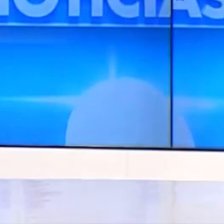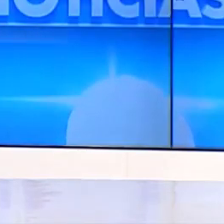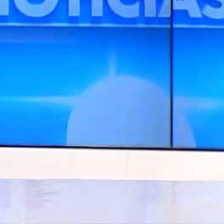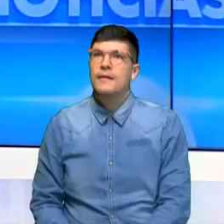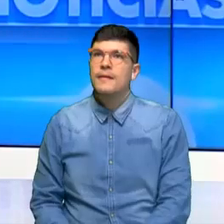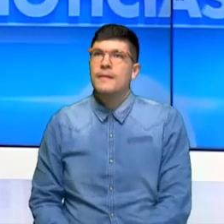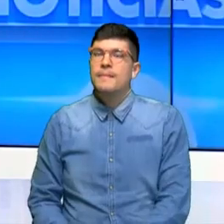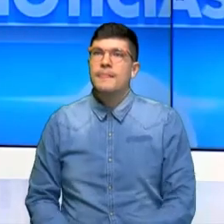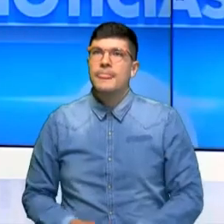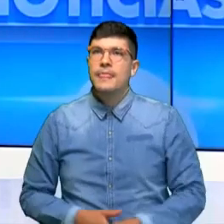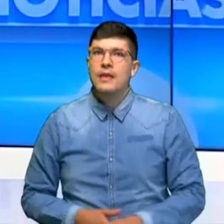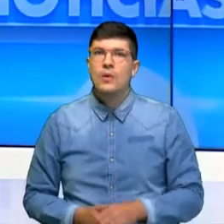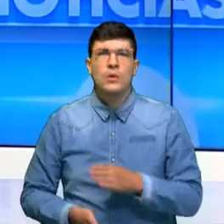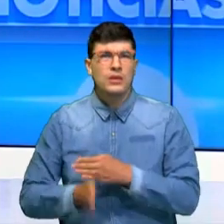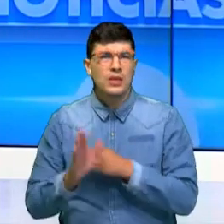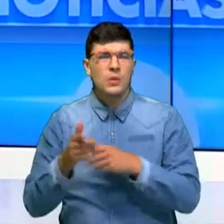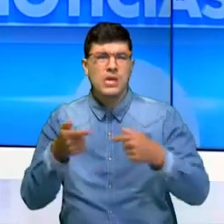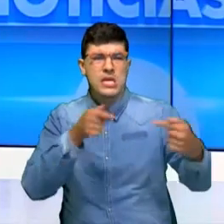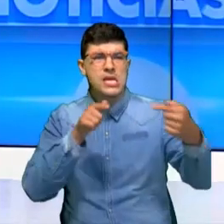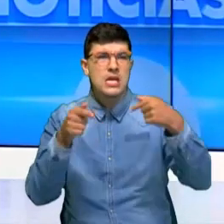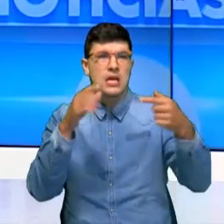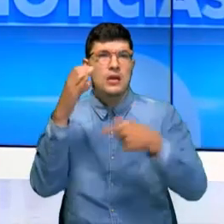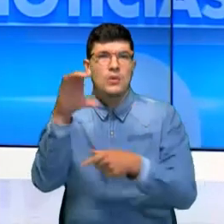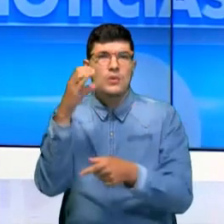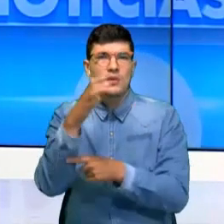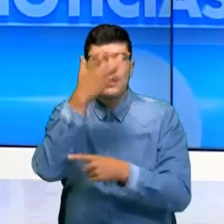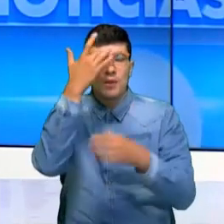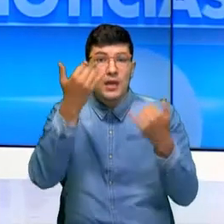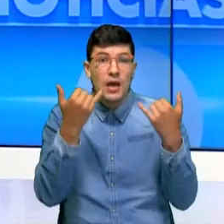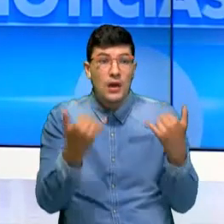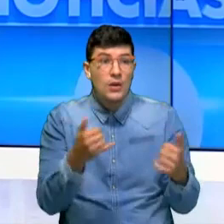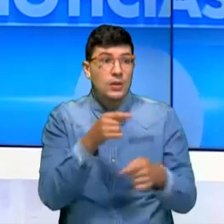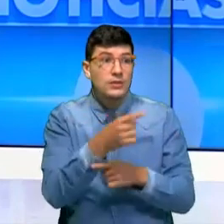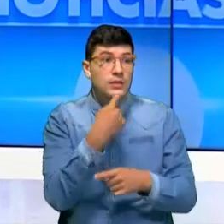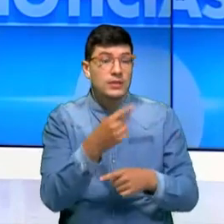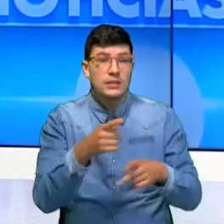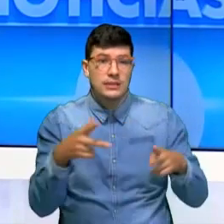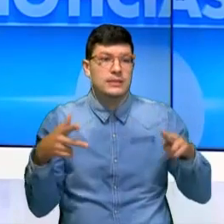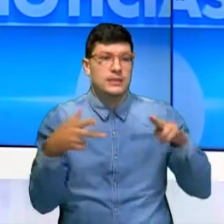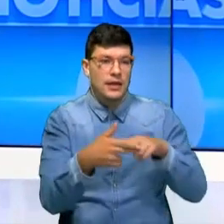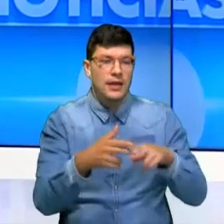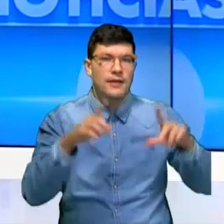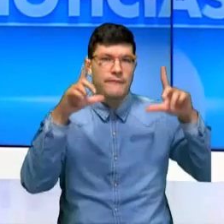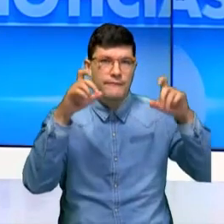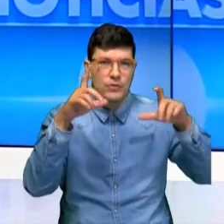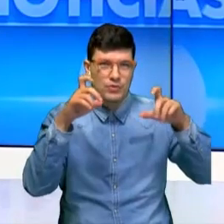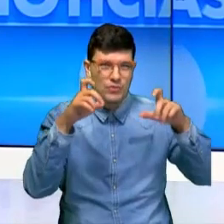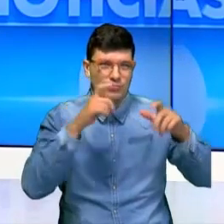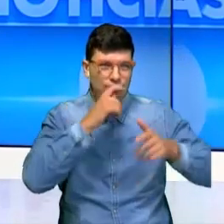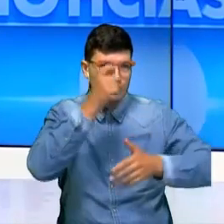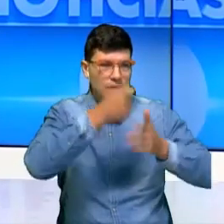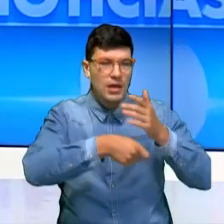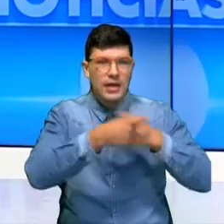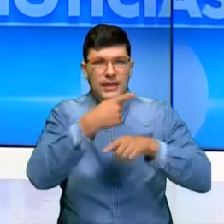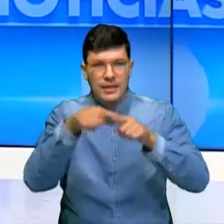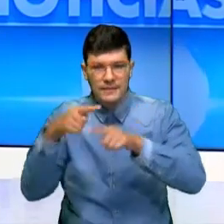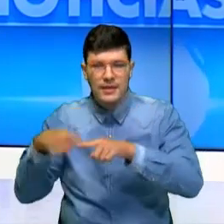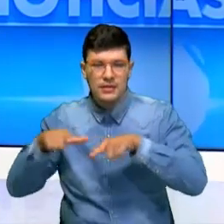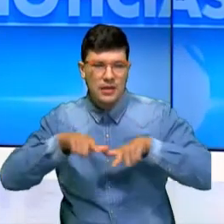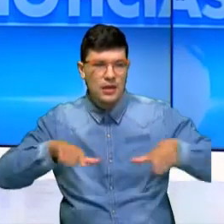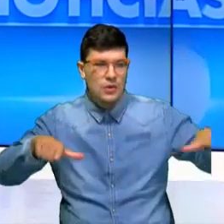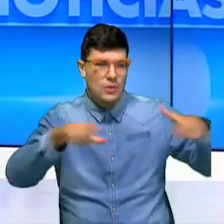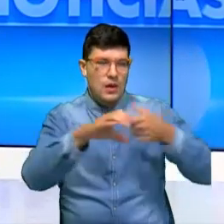Y continúa la polémica en Cúcuta por el fallo de medidas cautelares en donde se suspenden las fotodetecciones en todos los puntos de la